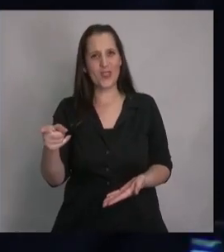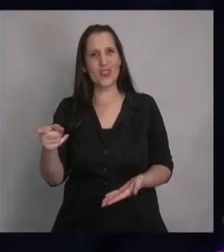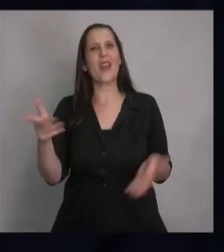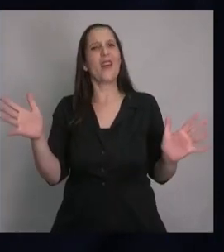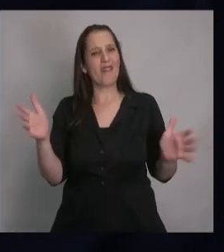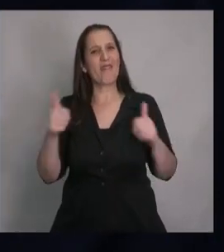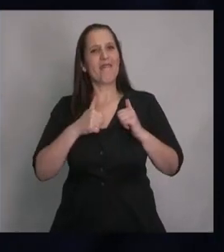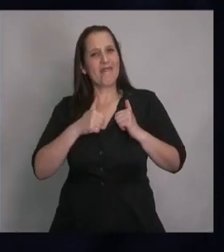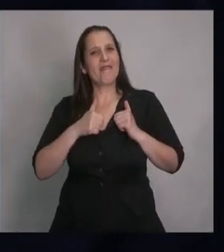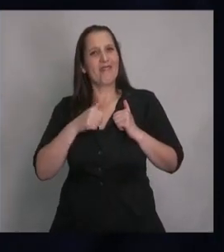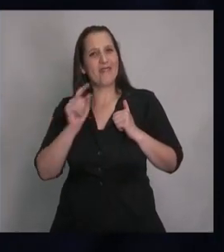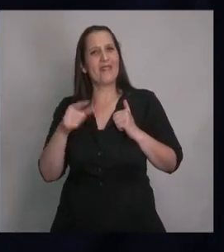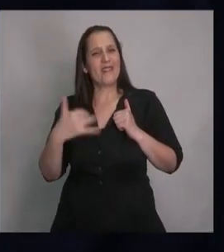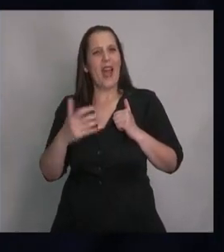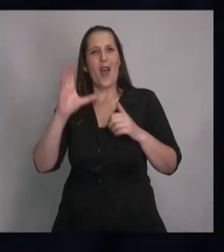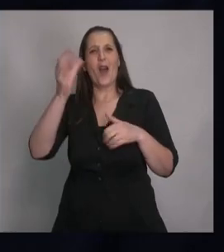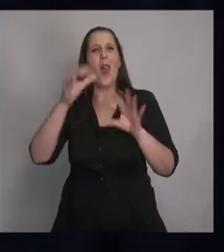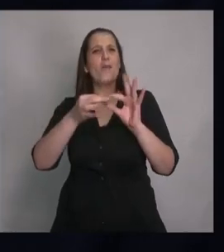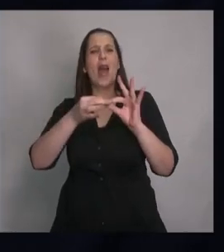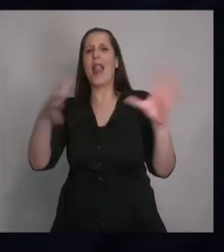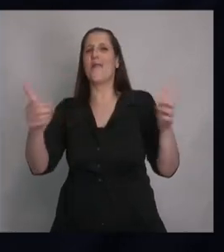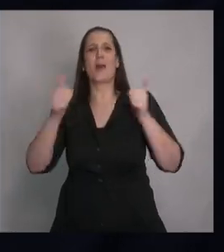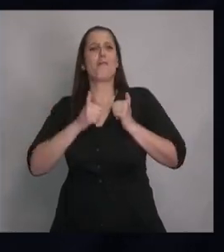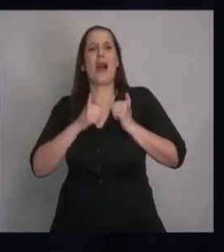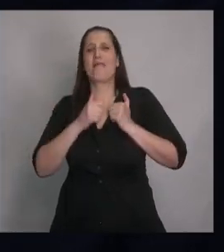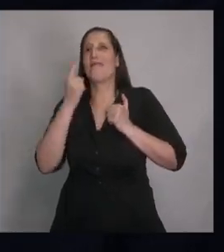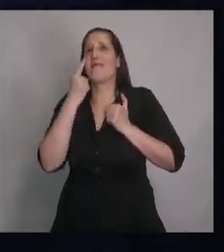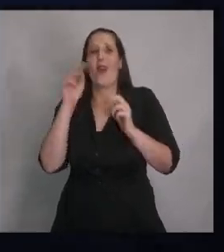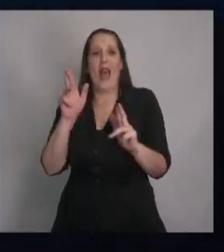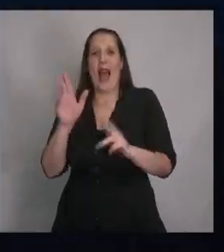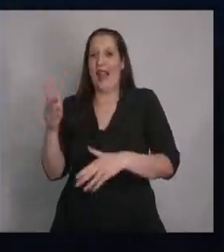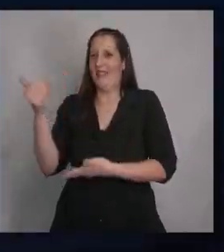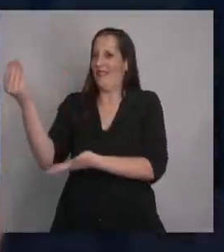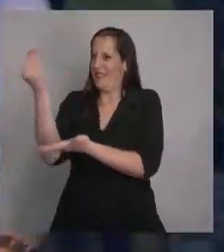esperanza para una Colombia libre y en paz. Gustavo Petro.